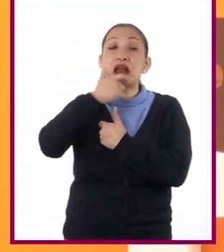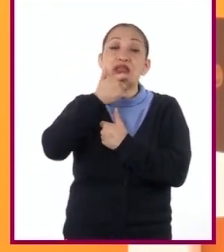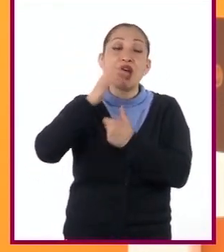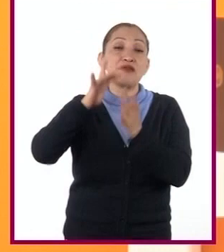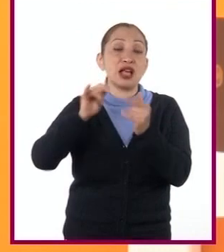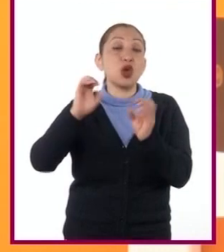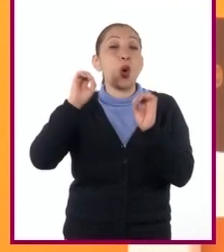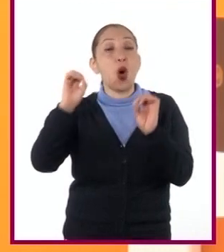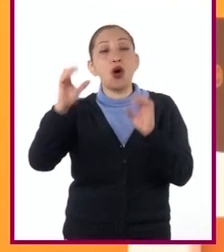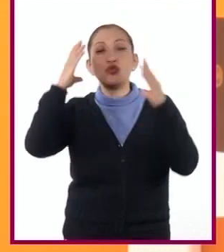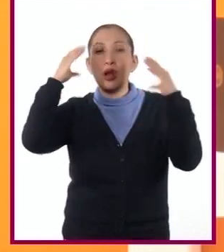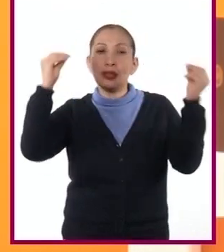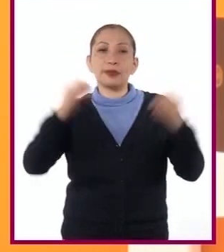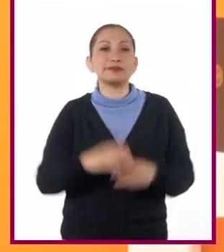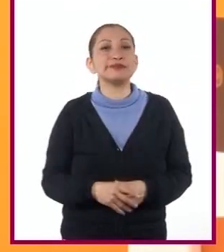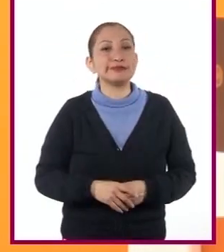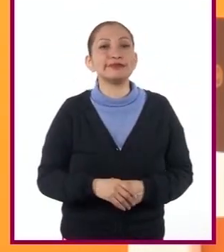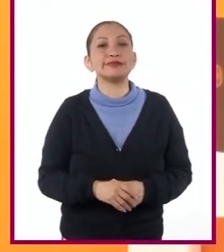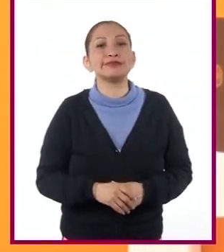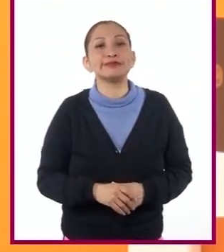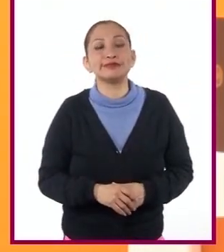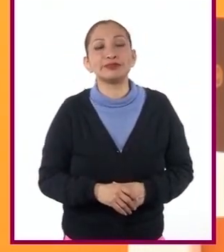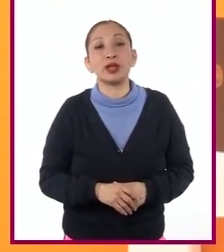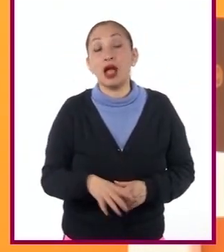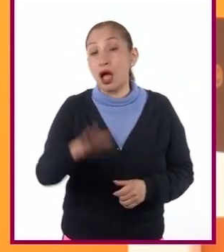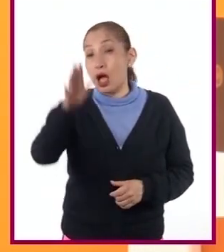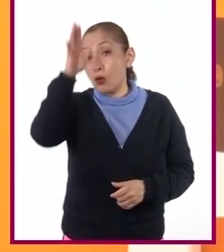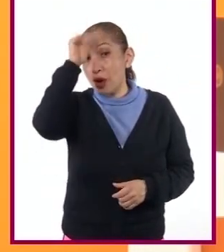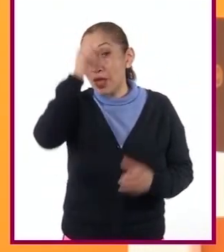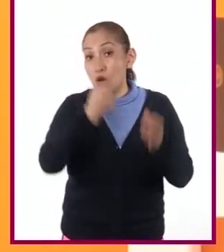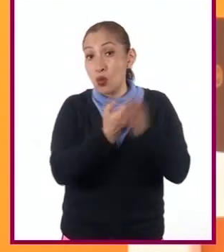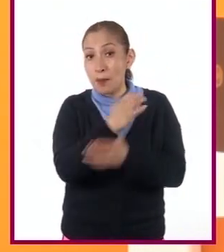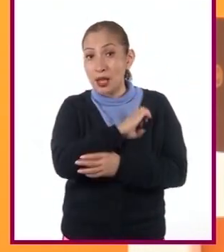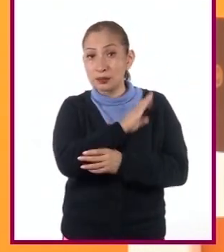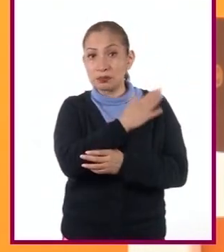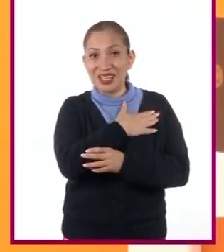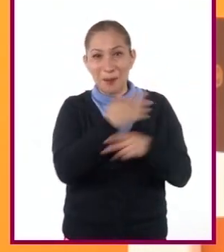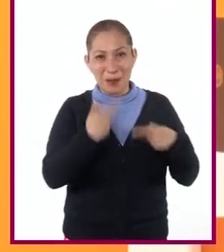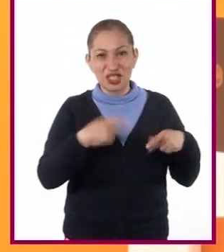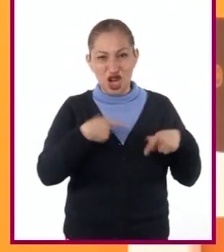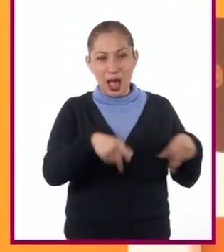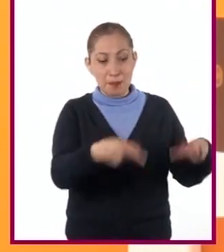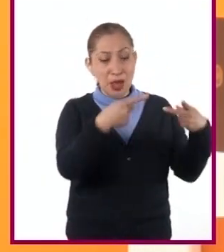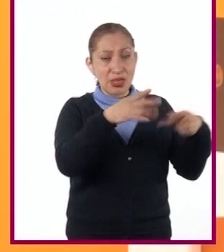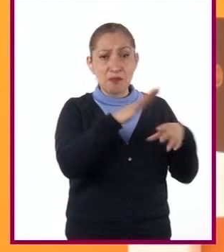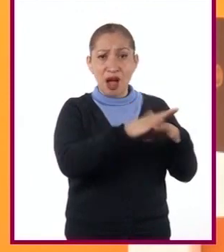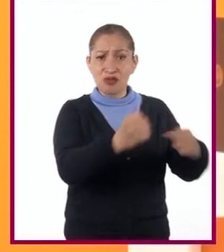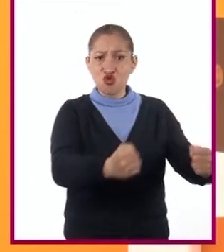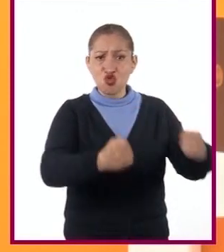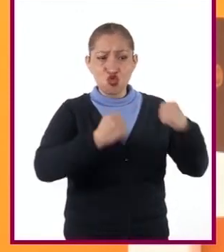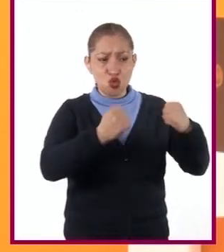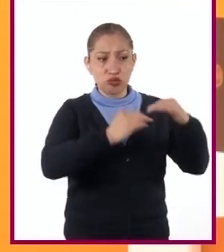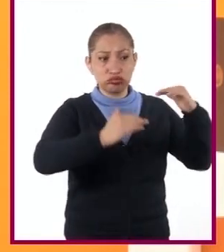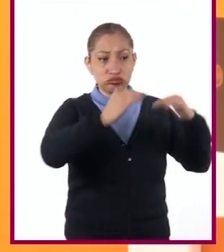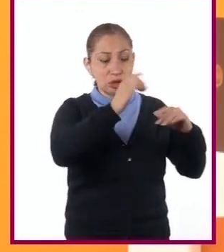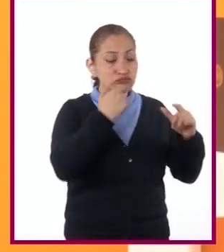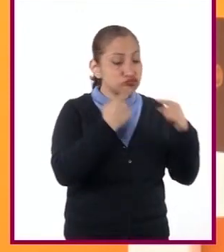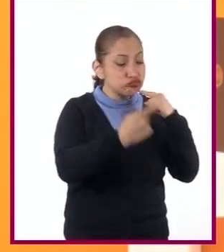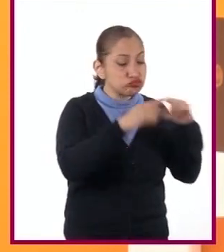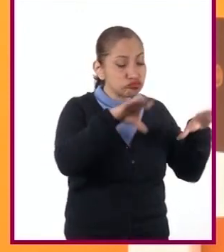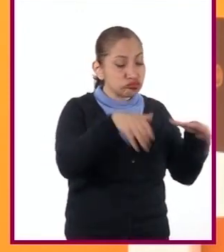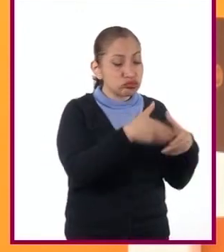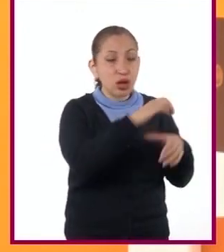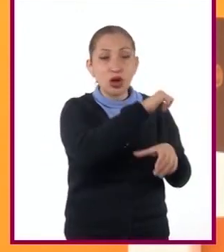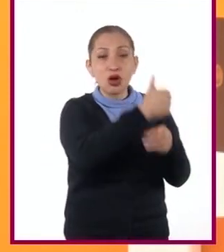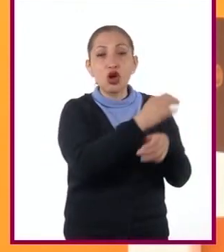Inglaterra, Francia u Holanda. Recuerden que en Nueva España los comerciantes más poderosos se organizaron en el